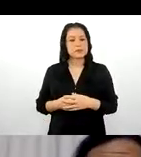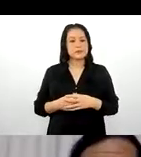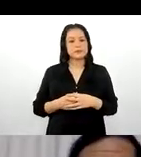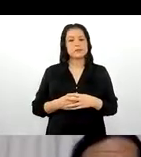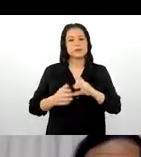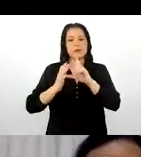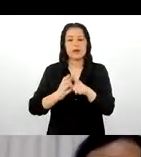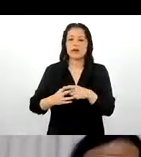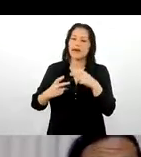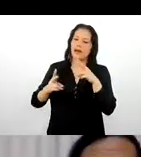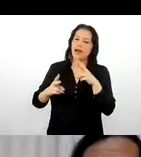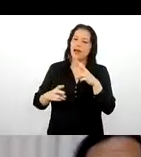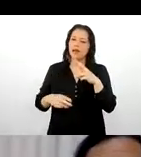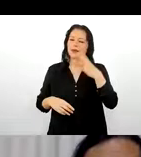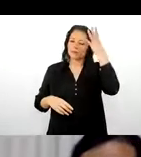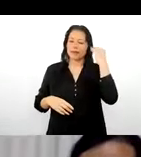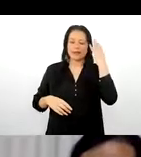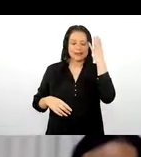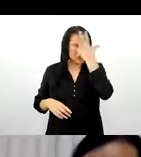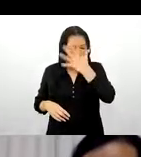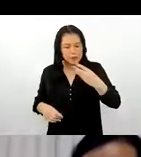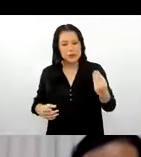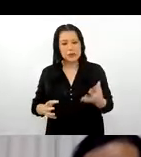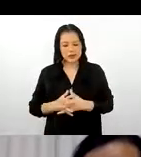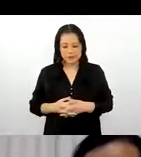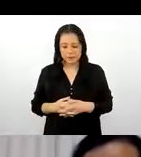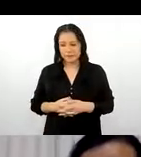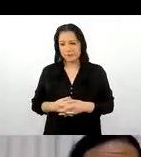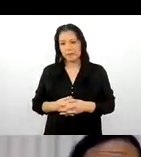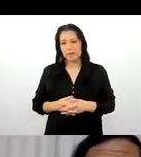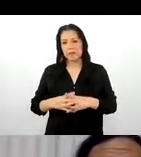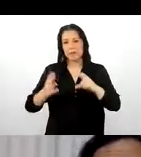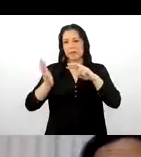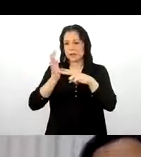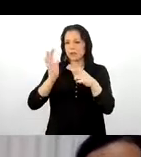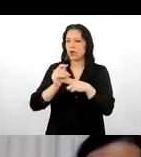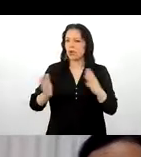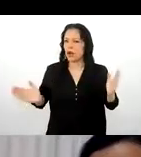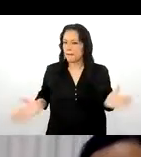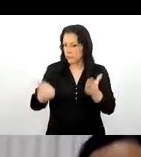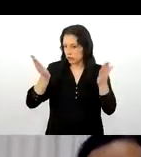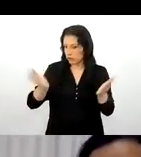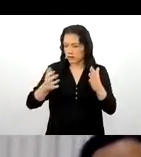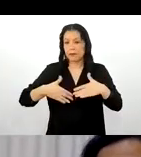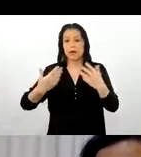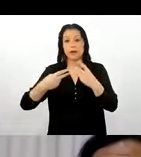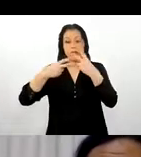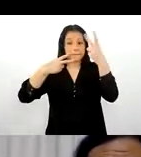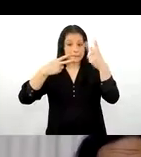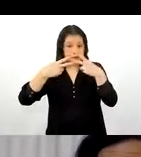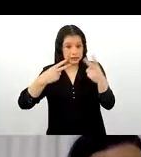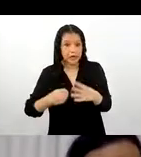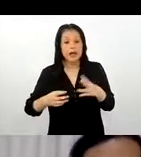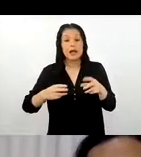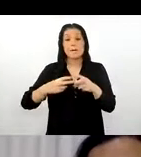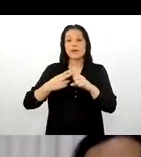lindos recuerdos, y quienes no lo conocen, pues va a significar una motivación para que puedan visitar cada una de ellas, ¿no? Voy a empezar con la Tierra de